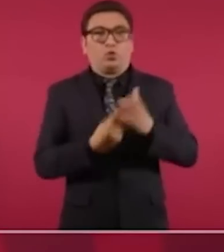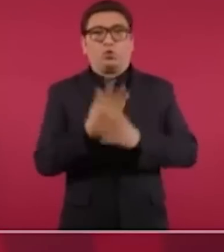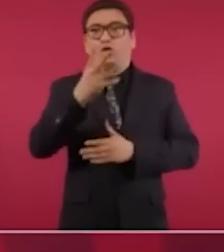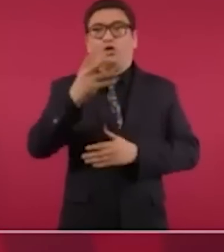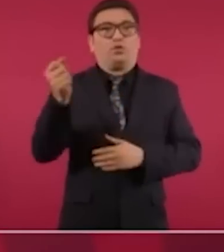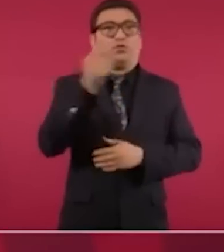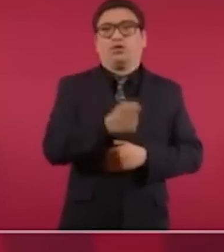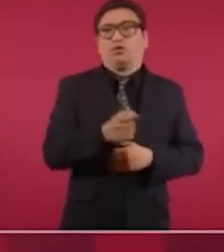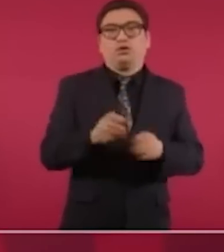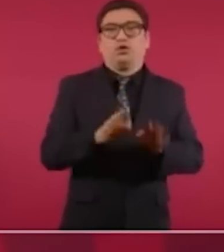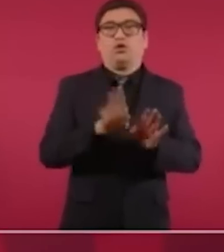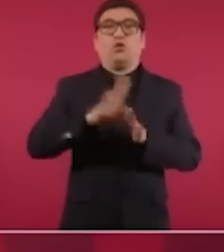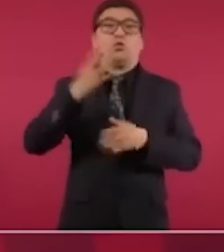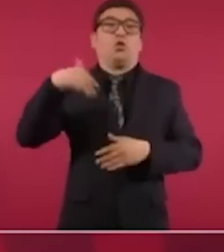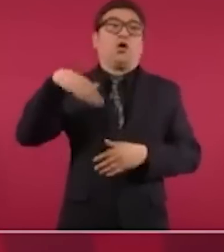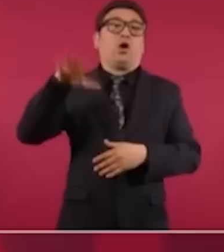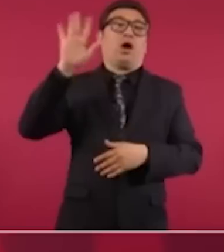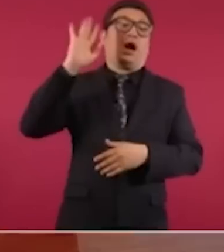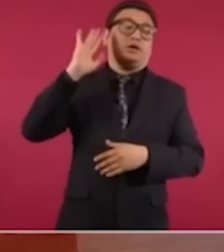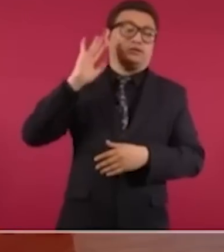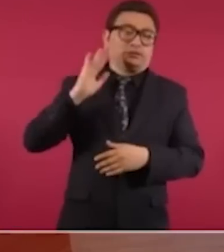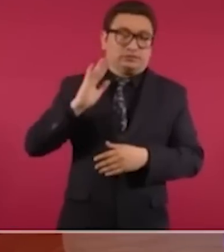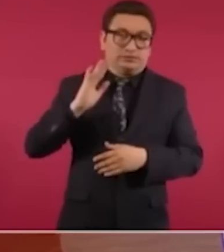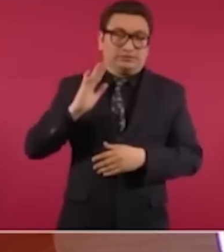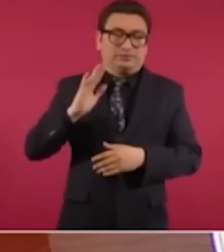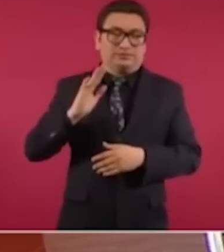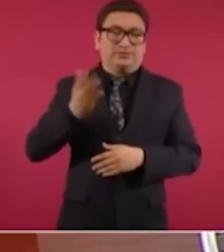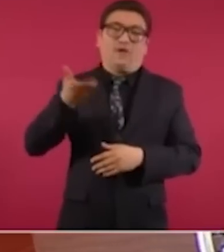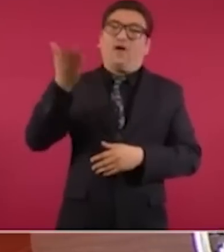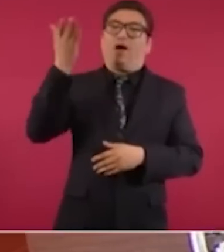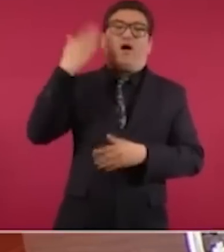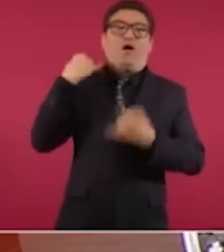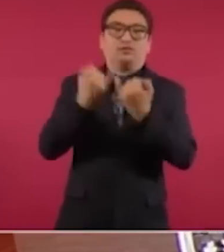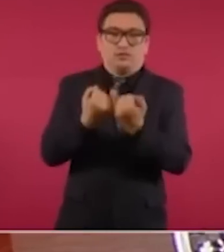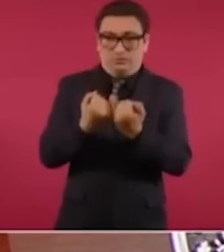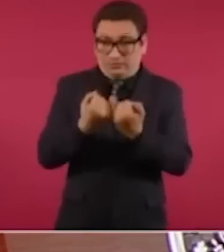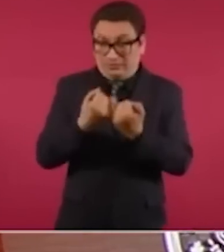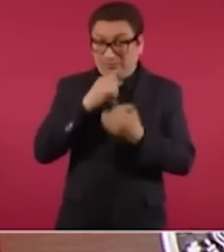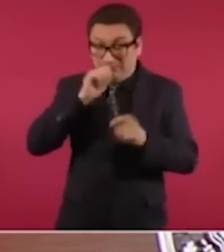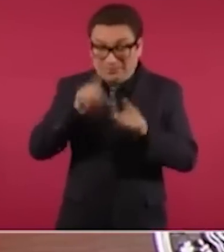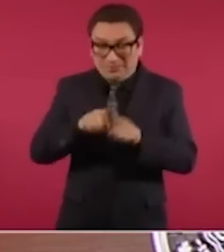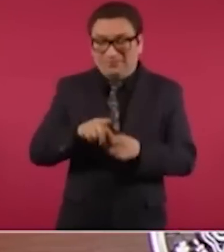como los de antes no